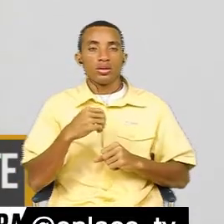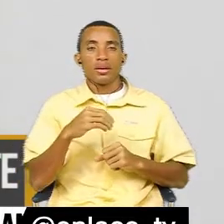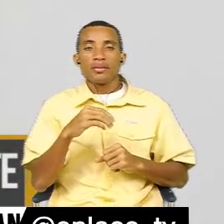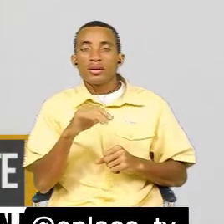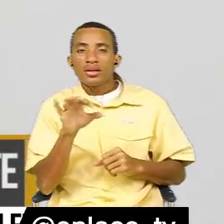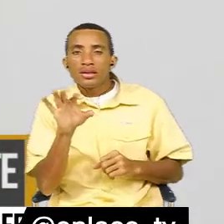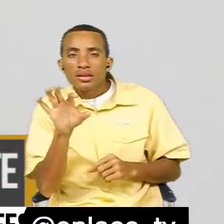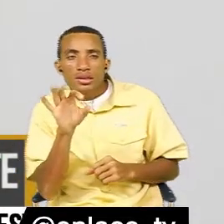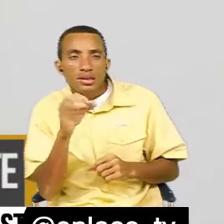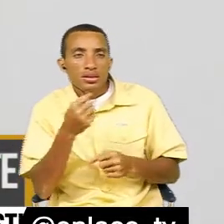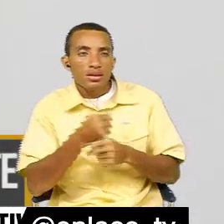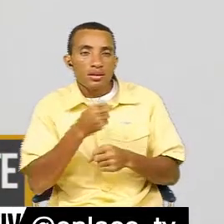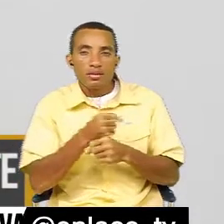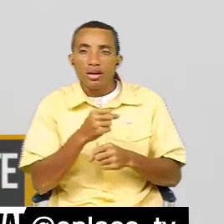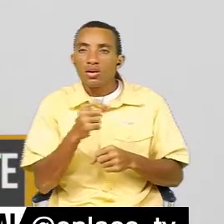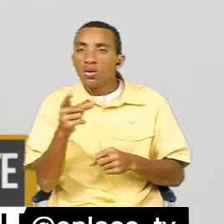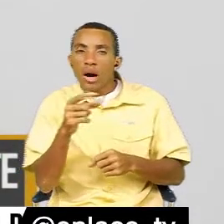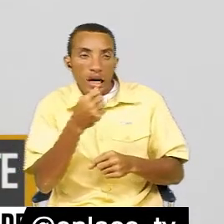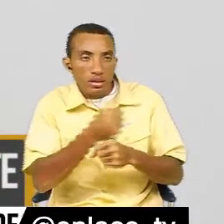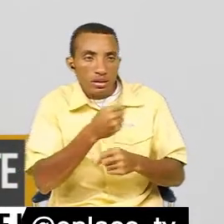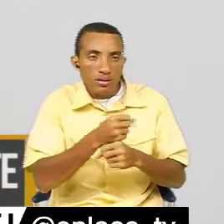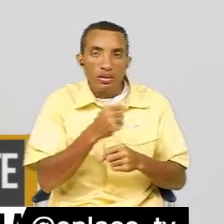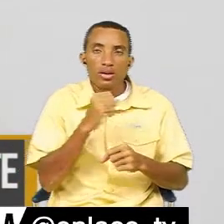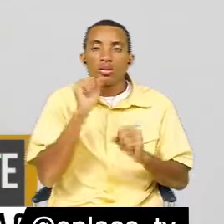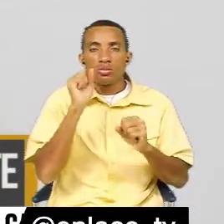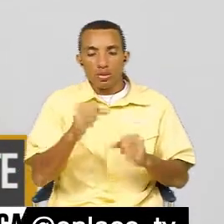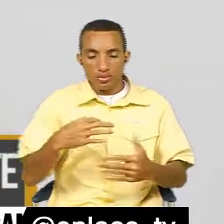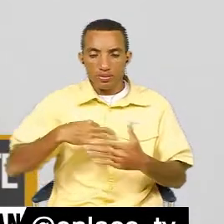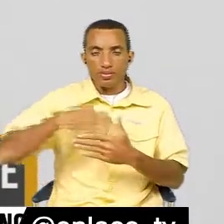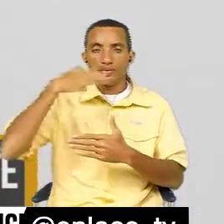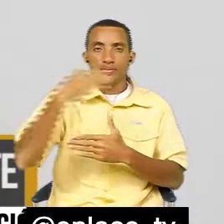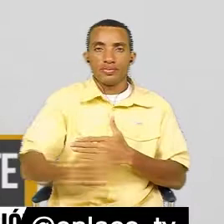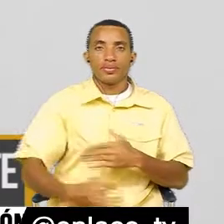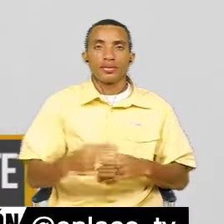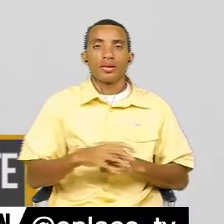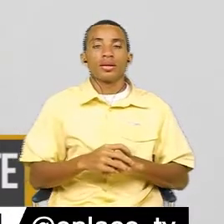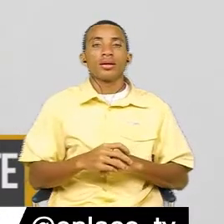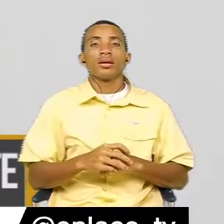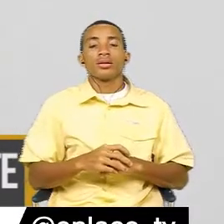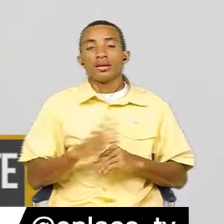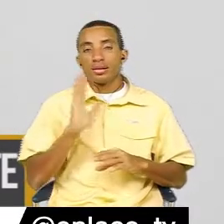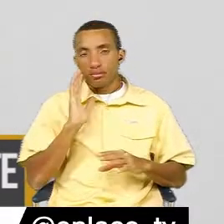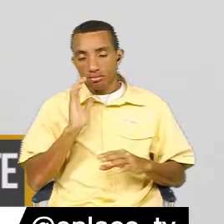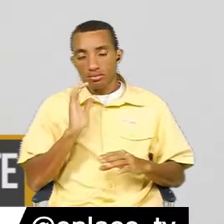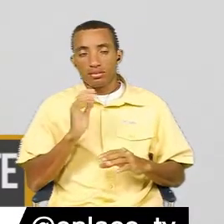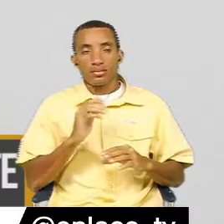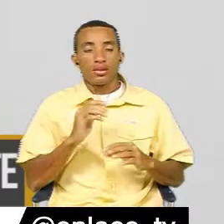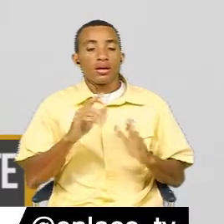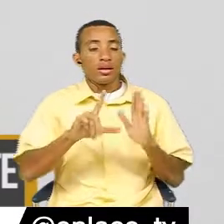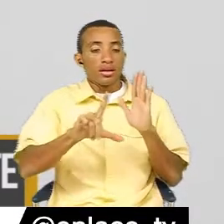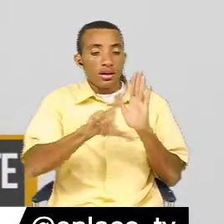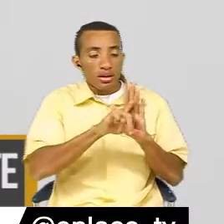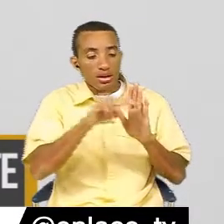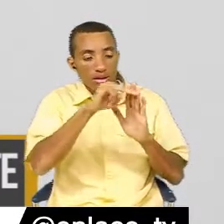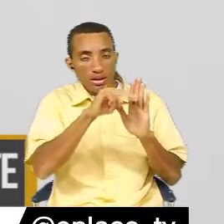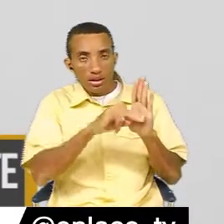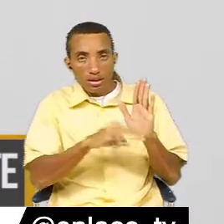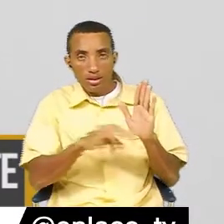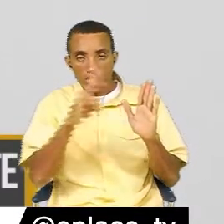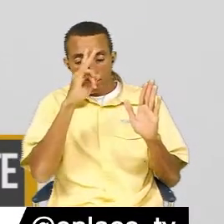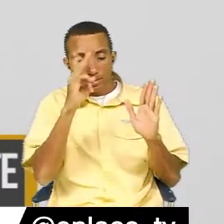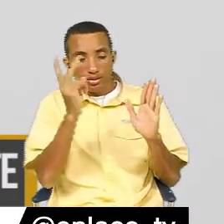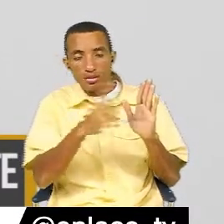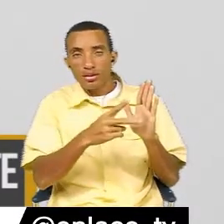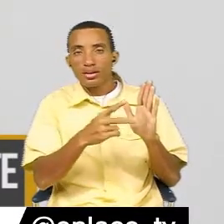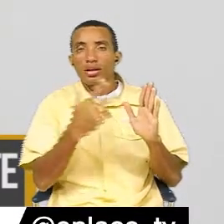que se genere en nuestro territorio sea en condiciones dignas, en condiciones humanas y con la protección que otorga la ley y